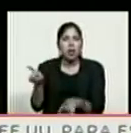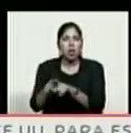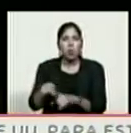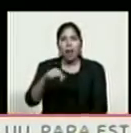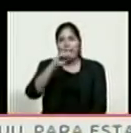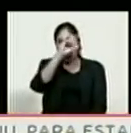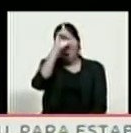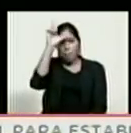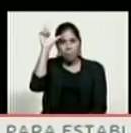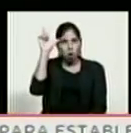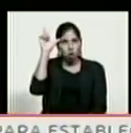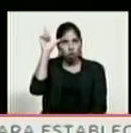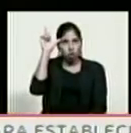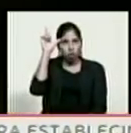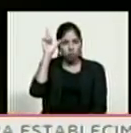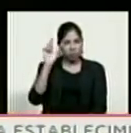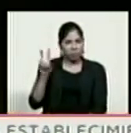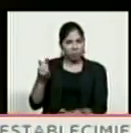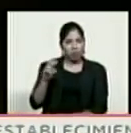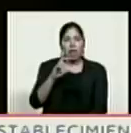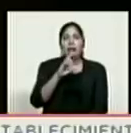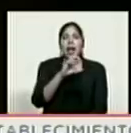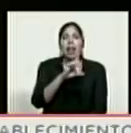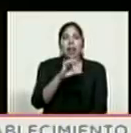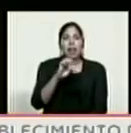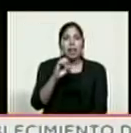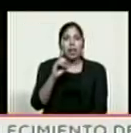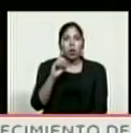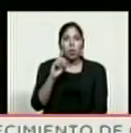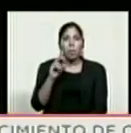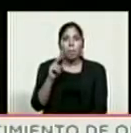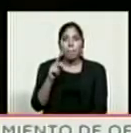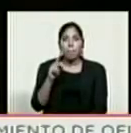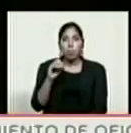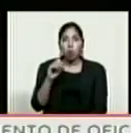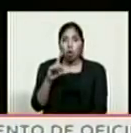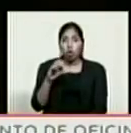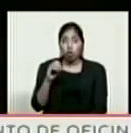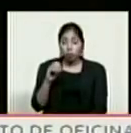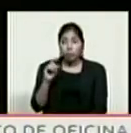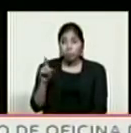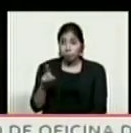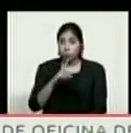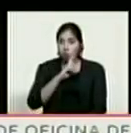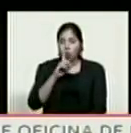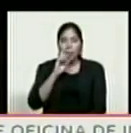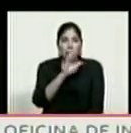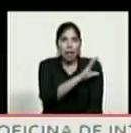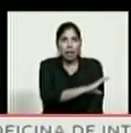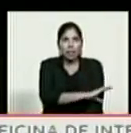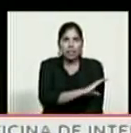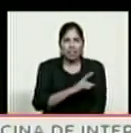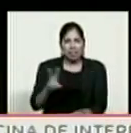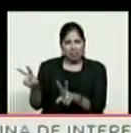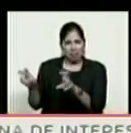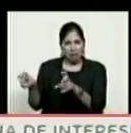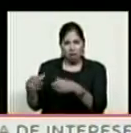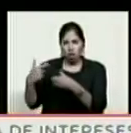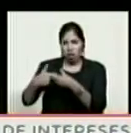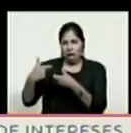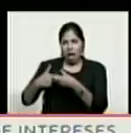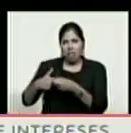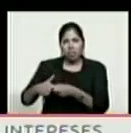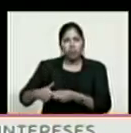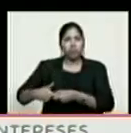una extraña fuga de gas. Después de la extraña fuga de gas, se